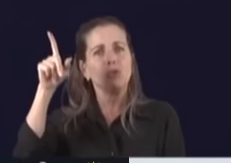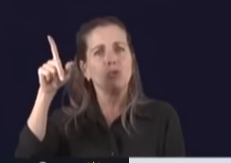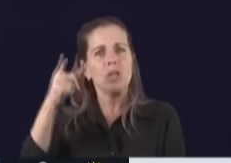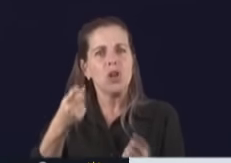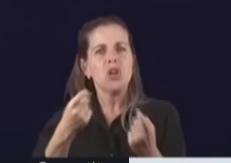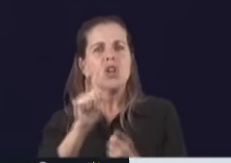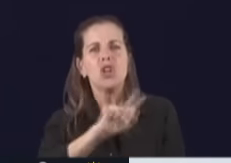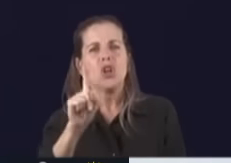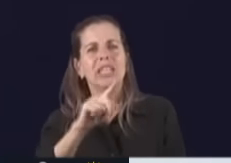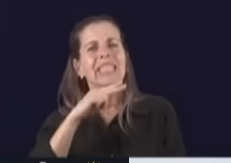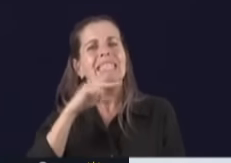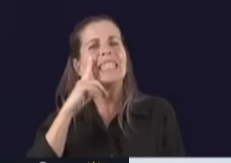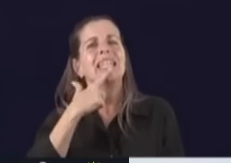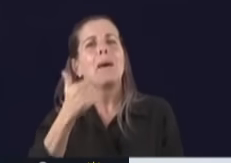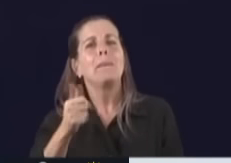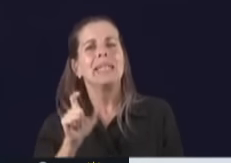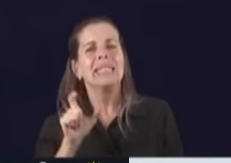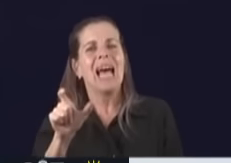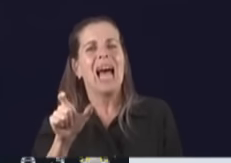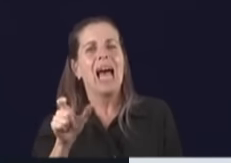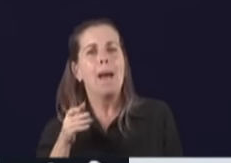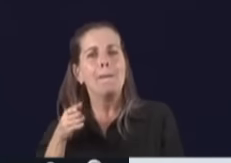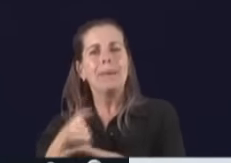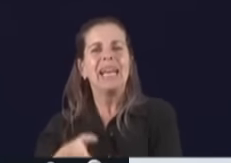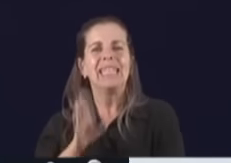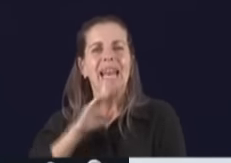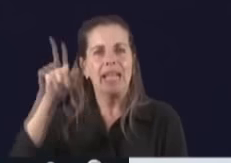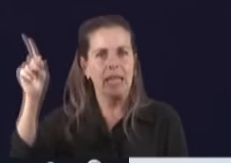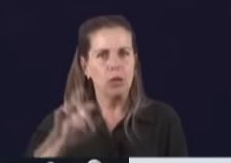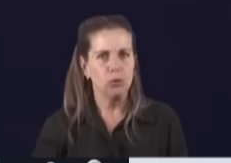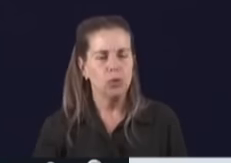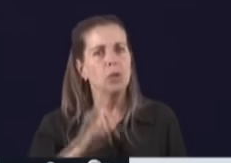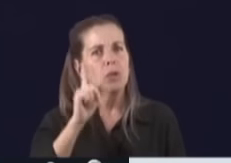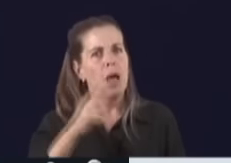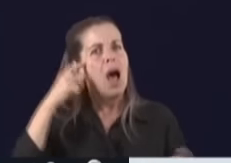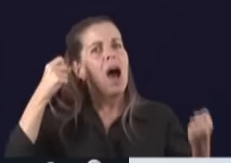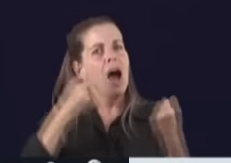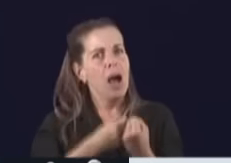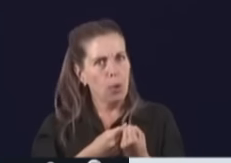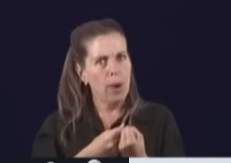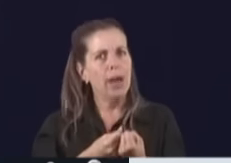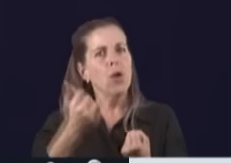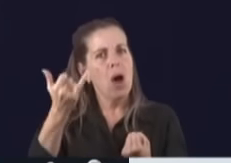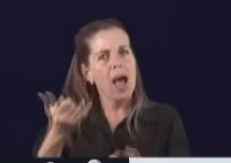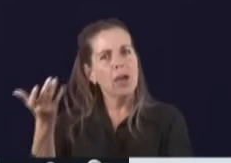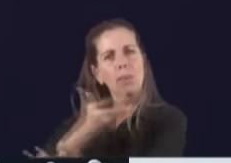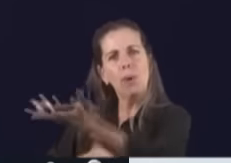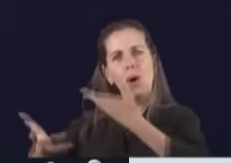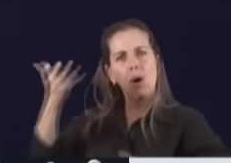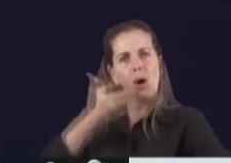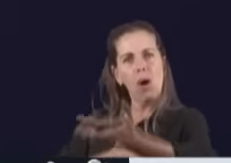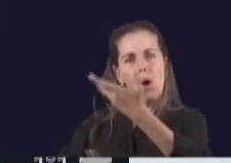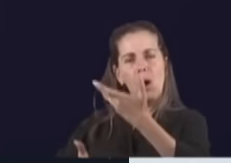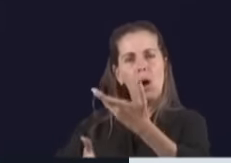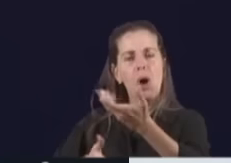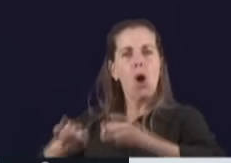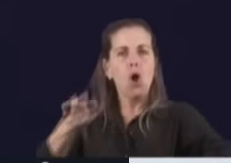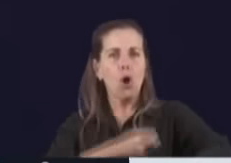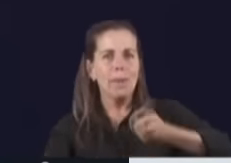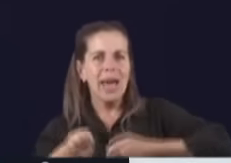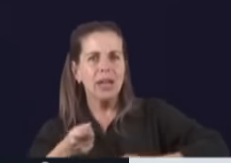norteamericano sin visado. También se acordó un marco para un acuerdo que profundice la cooperación bilateral en materia de comercio e inversión con Estados